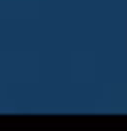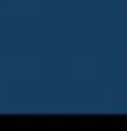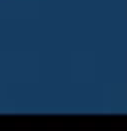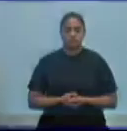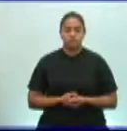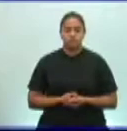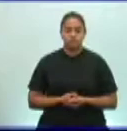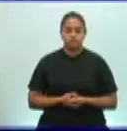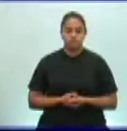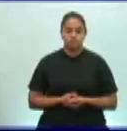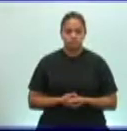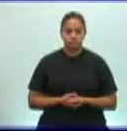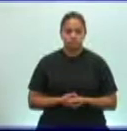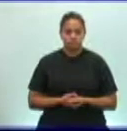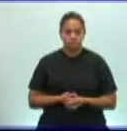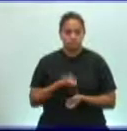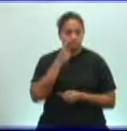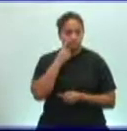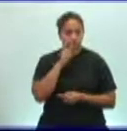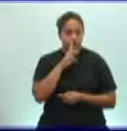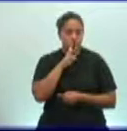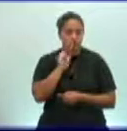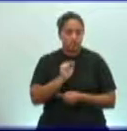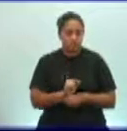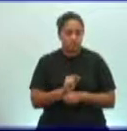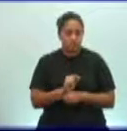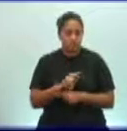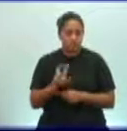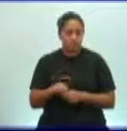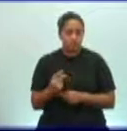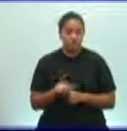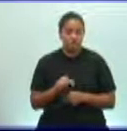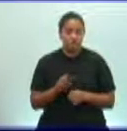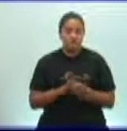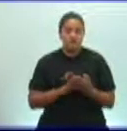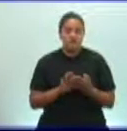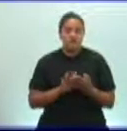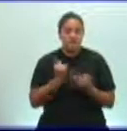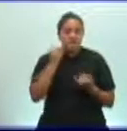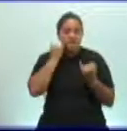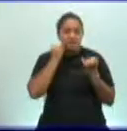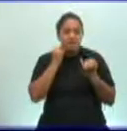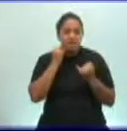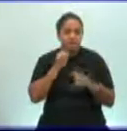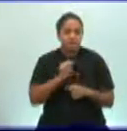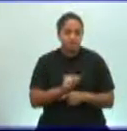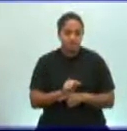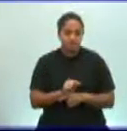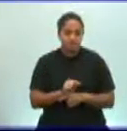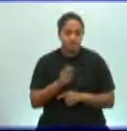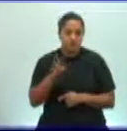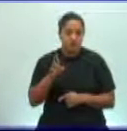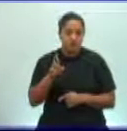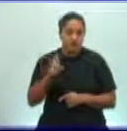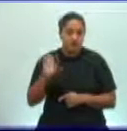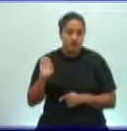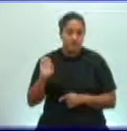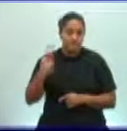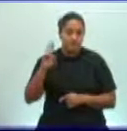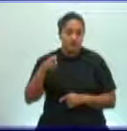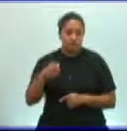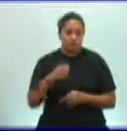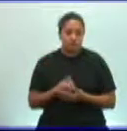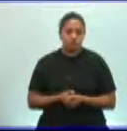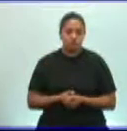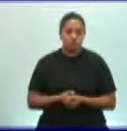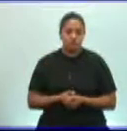Vamos entonces a controlar la actividad. Solo tenían que identificar las preposiciones. Fíjense aquí en estos versos que